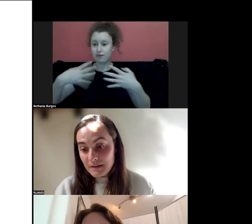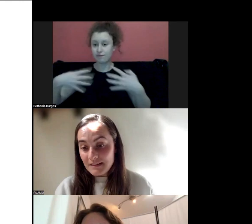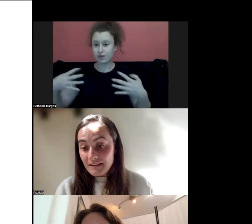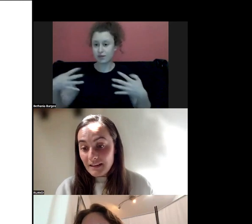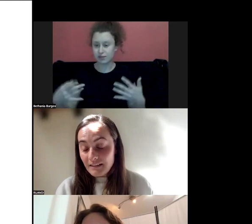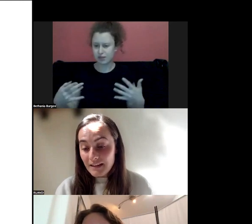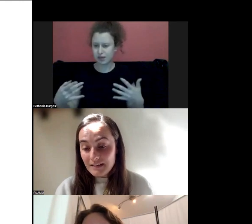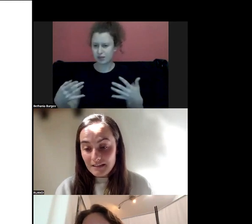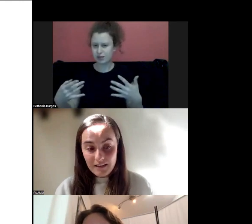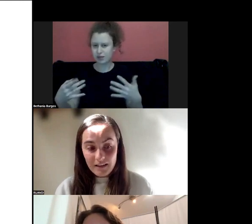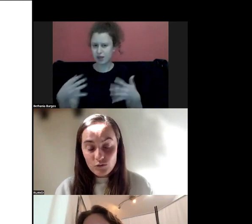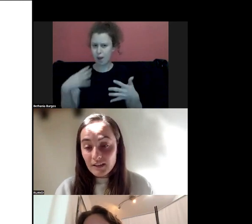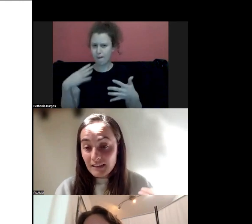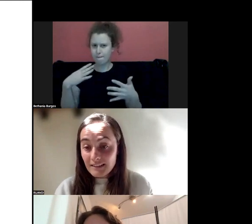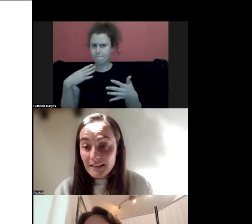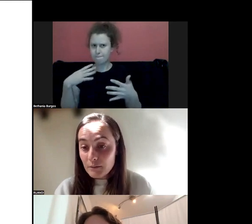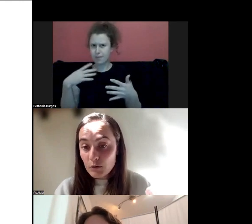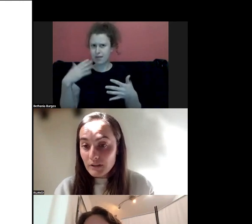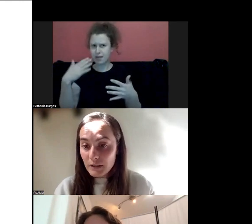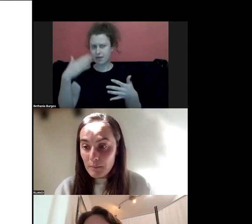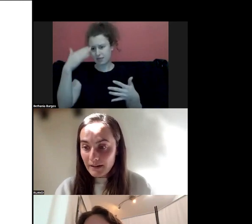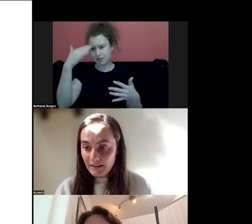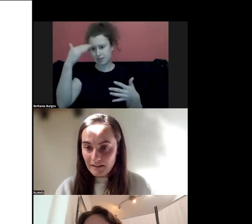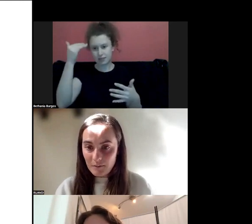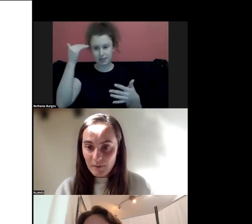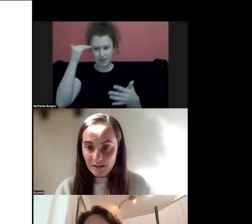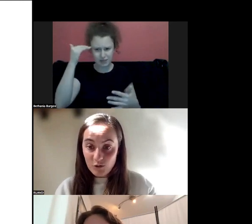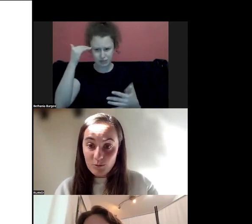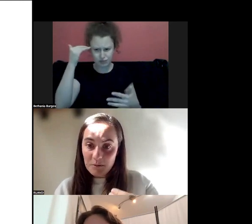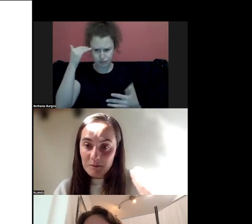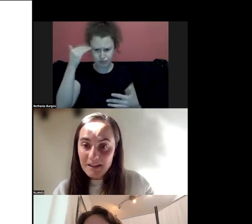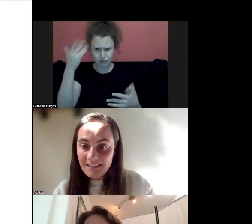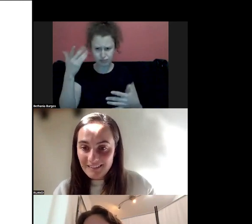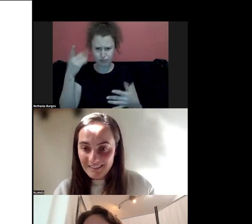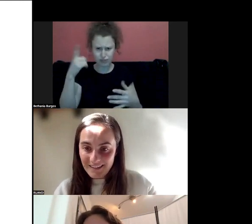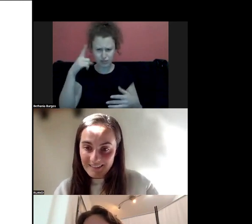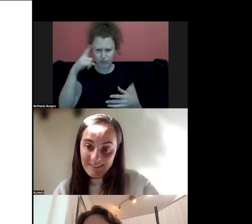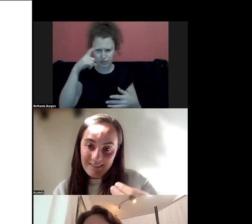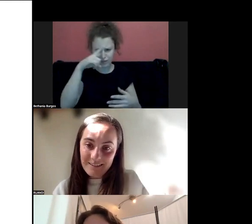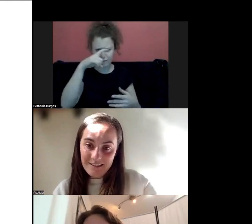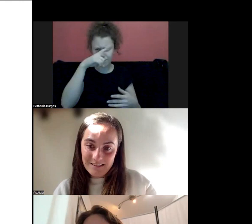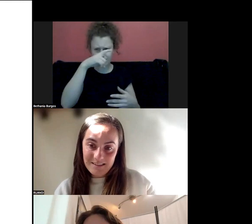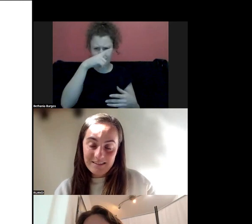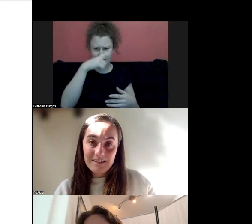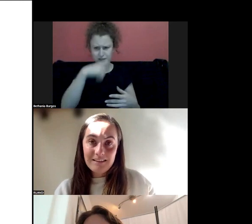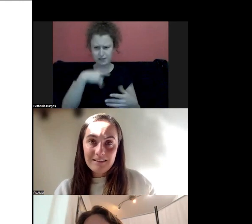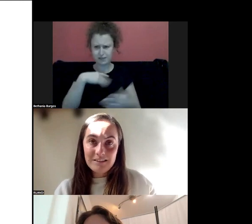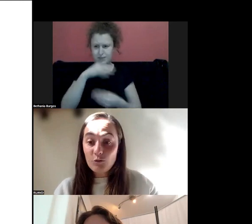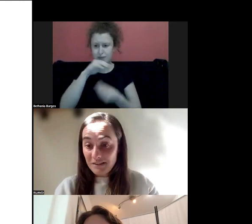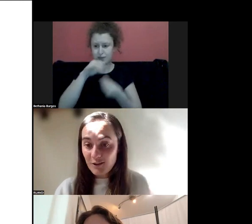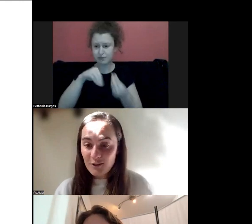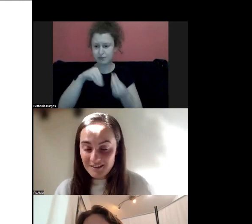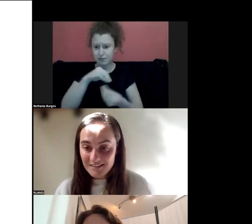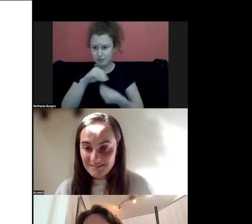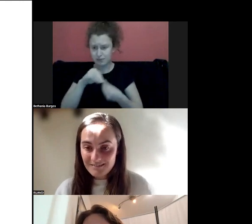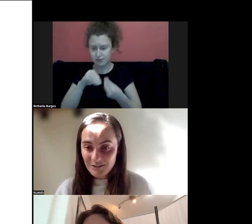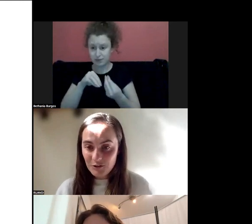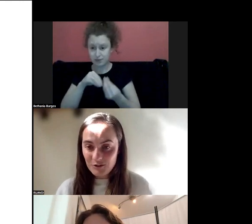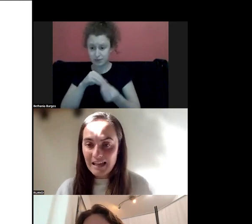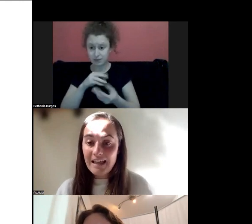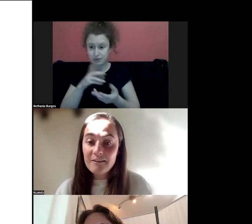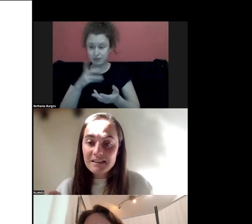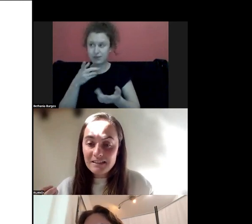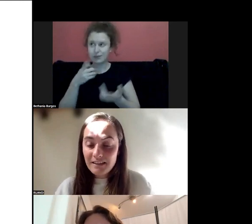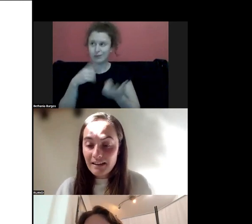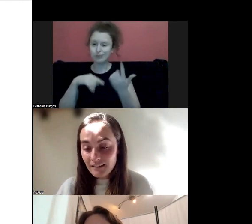realidad la diversidad es una estrategia evolutiva para sobrevivir en distintas situaciones,